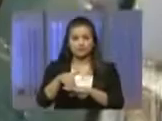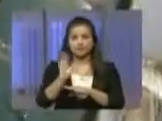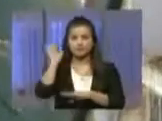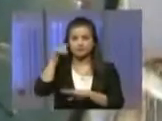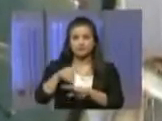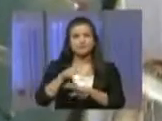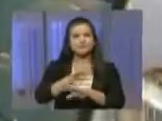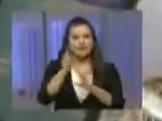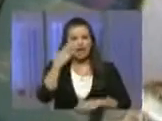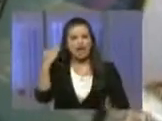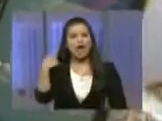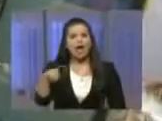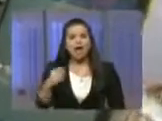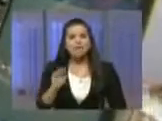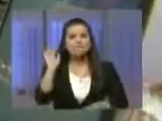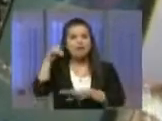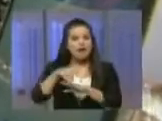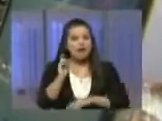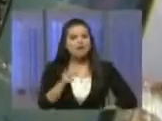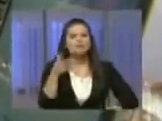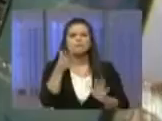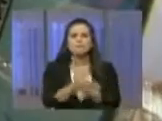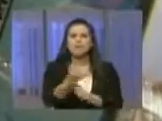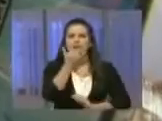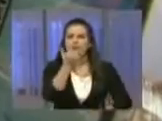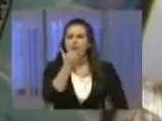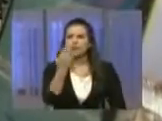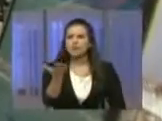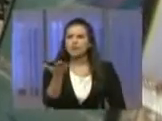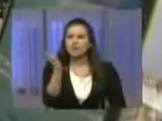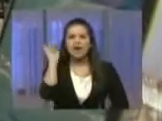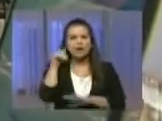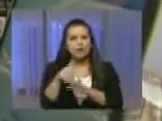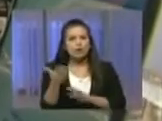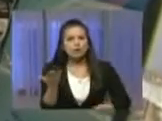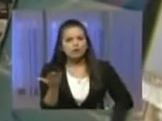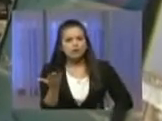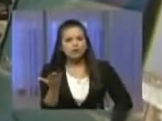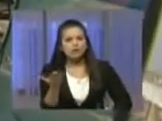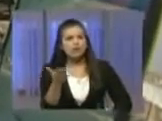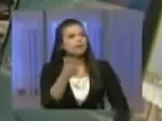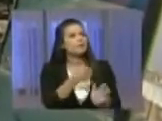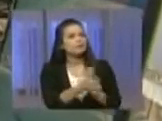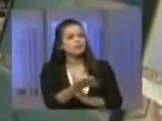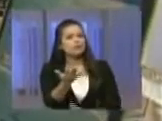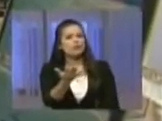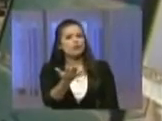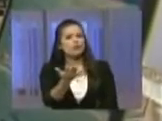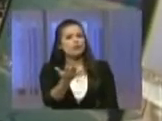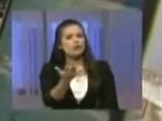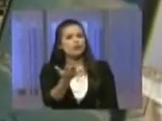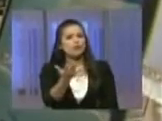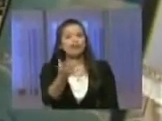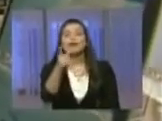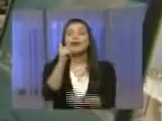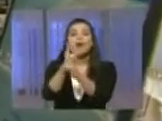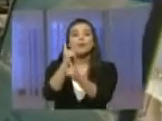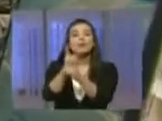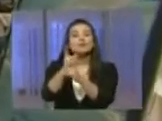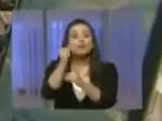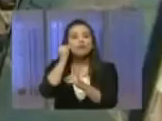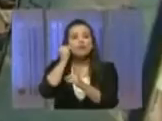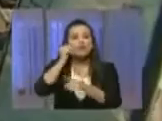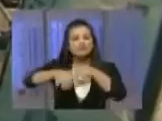en maracay Mira qué pasó con claverí Ah qué pasó con la competencia de